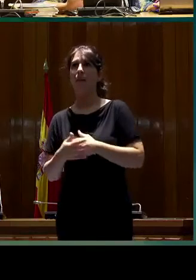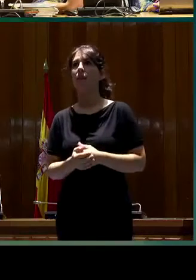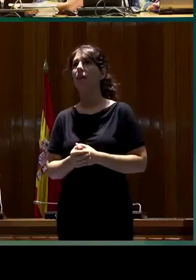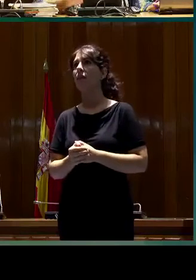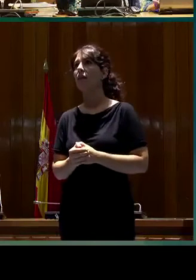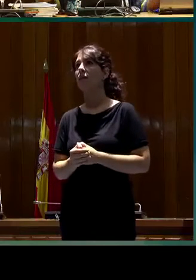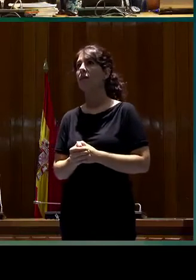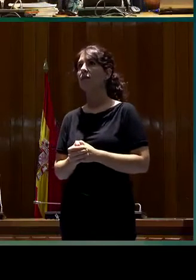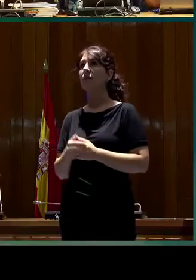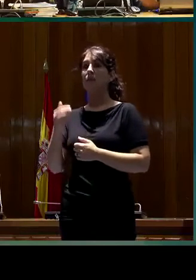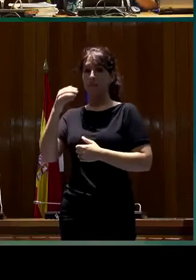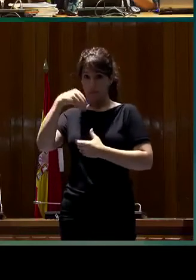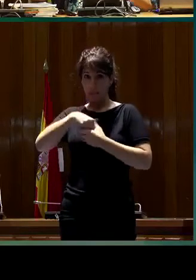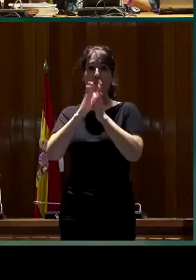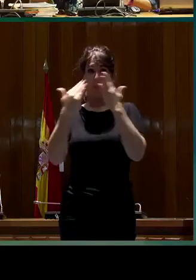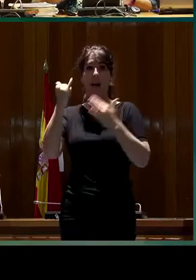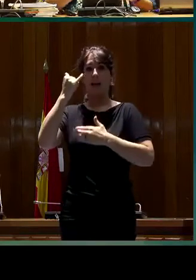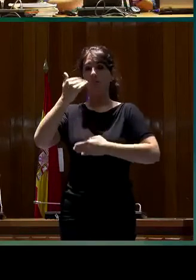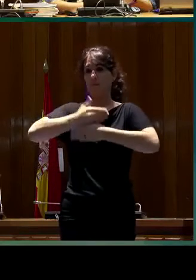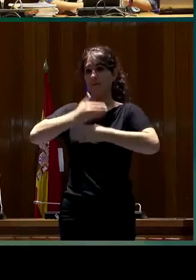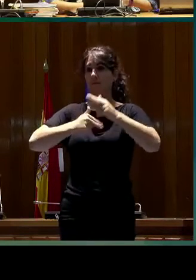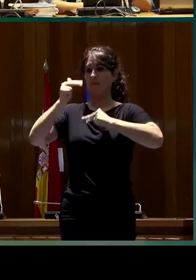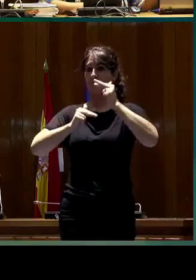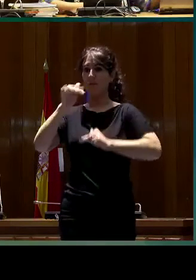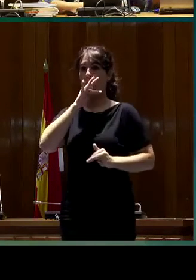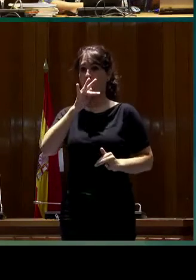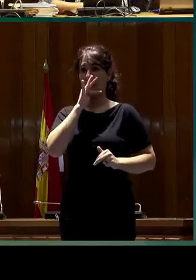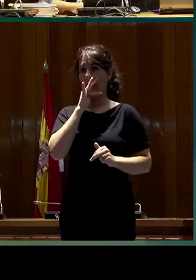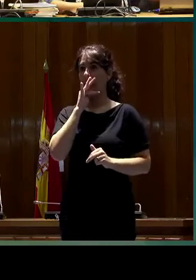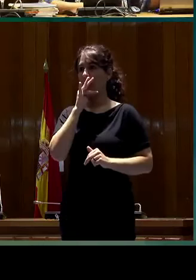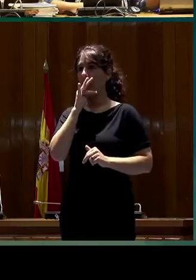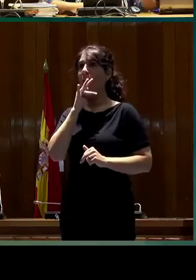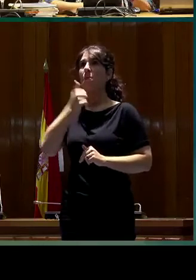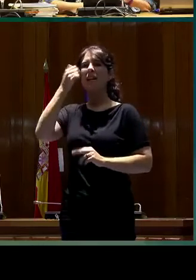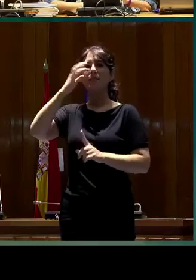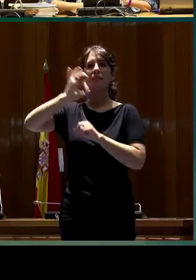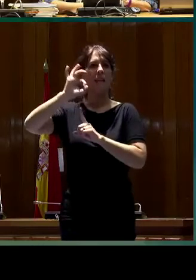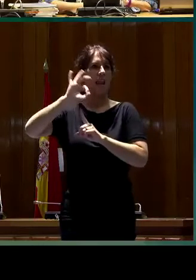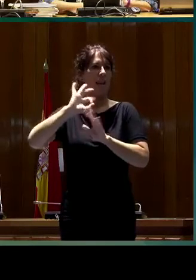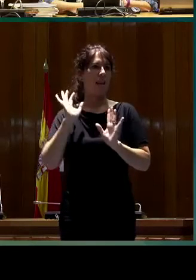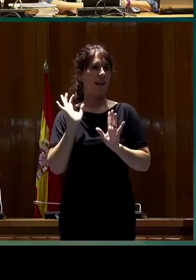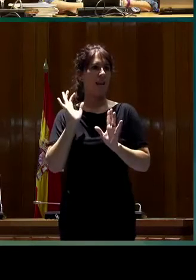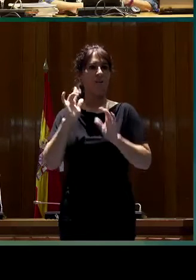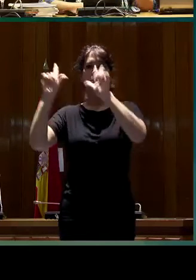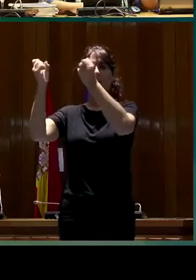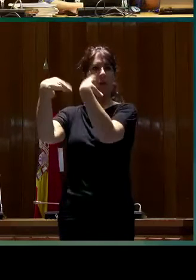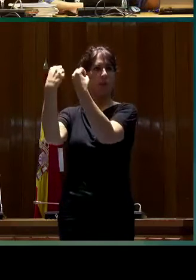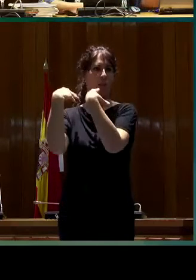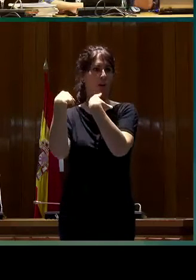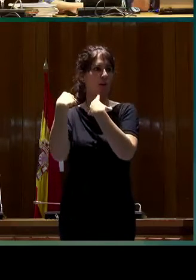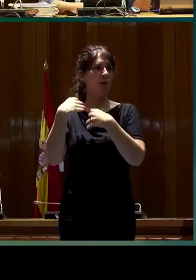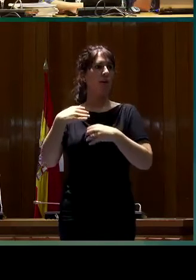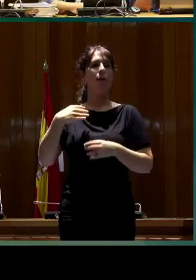barreras arquitectónicas. Yo pensando en colectivo de personas sordas, pues pienso sobre todo en señalización, ¿no? No solo